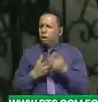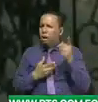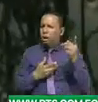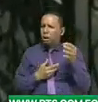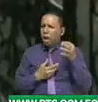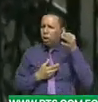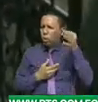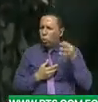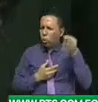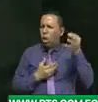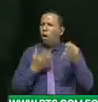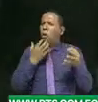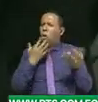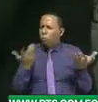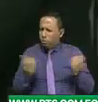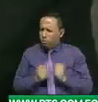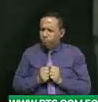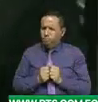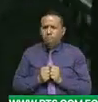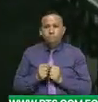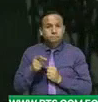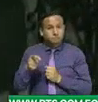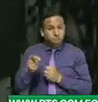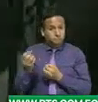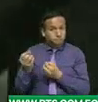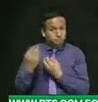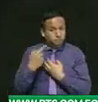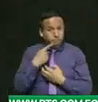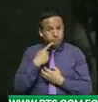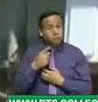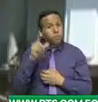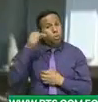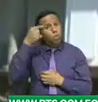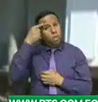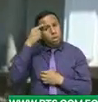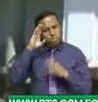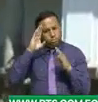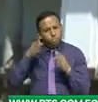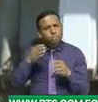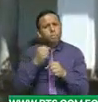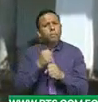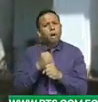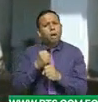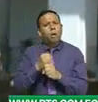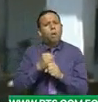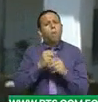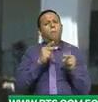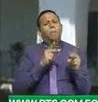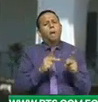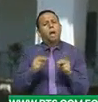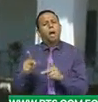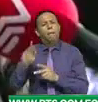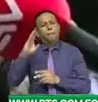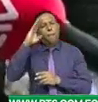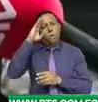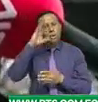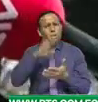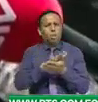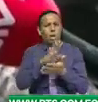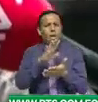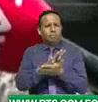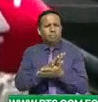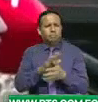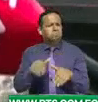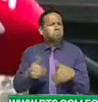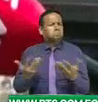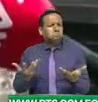registra en el país. De lo que se pudo conocer, el gobierno trabaja en el plan de policía escolar. Estamos trabajando con